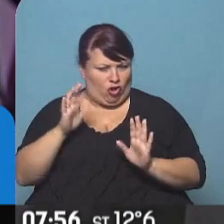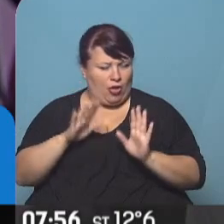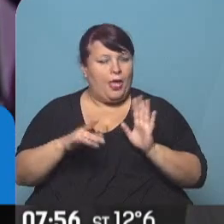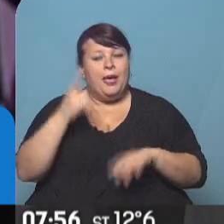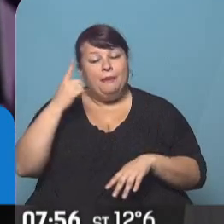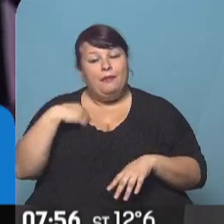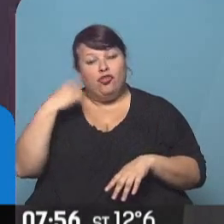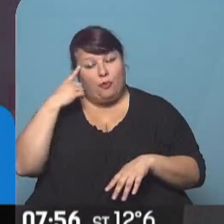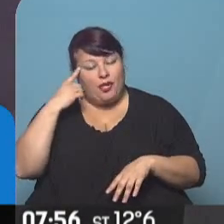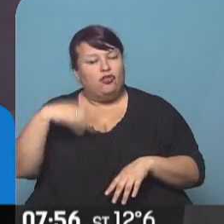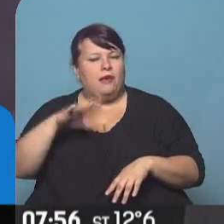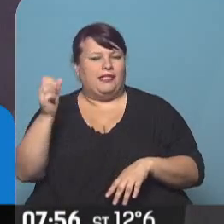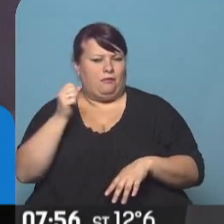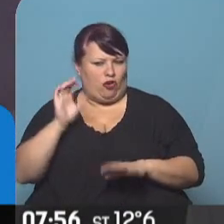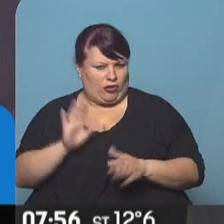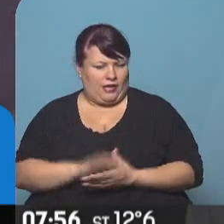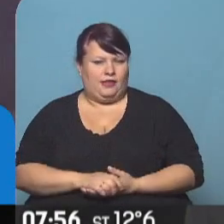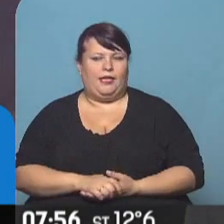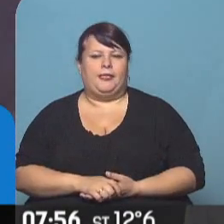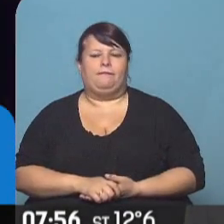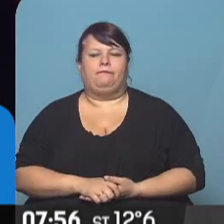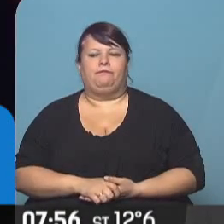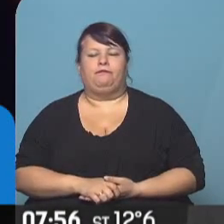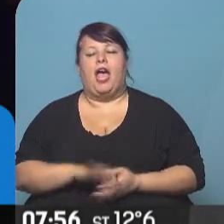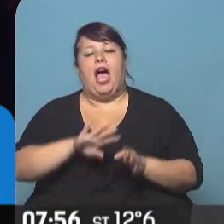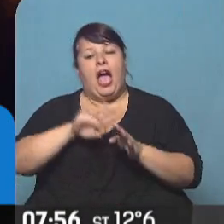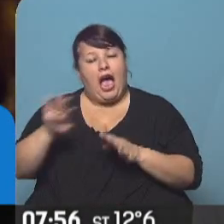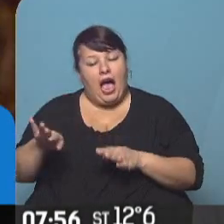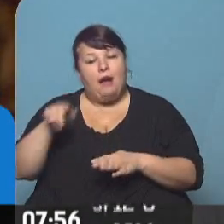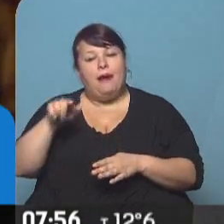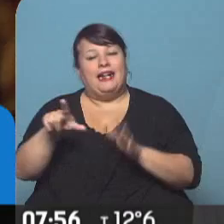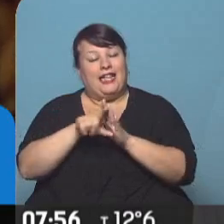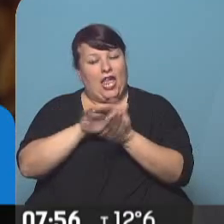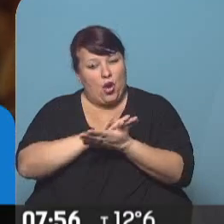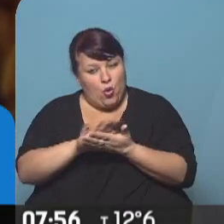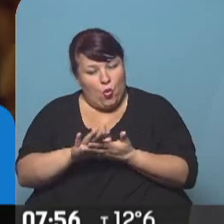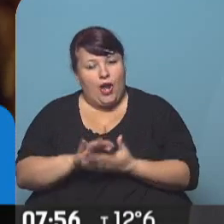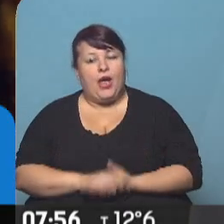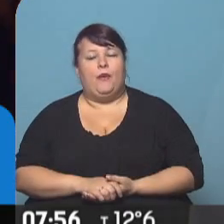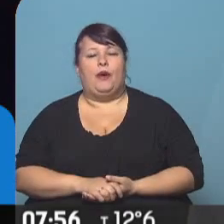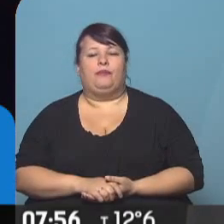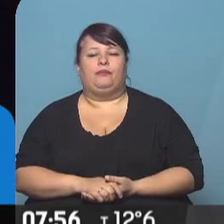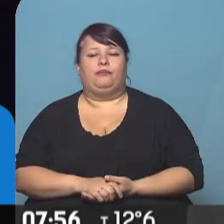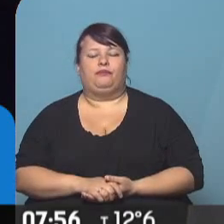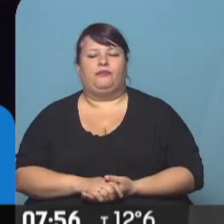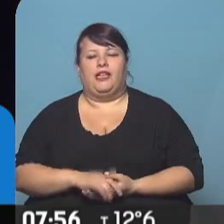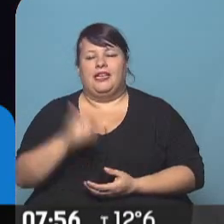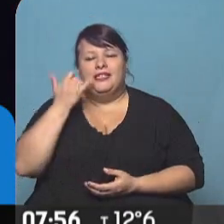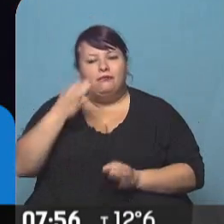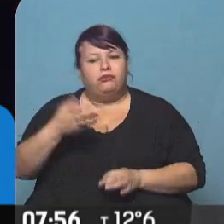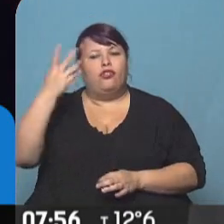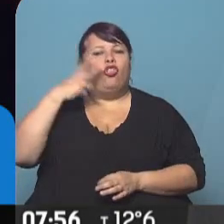principio me parece que es lo más importante por otro lado con esta nueva ley este que ya es del